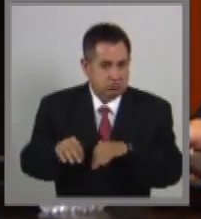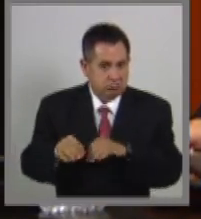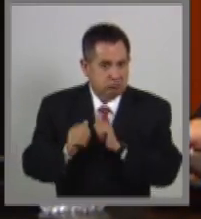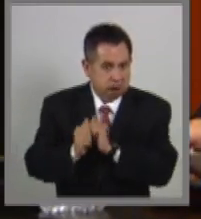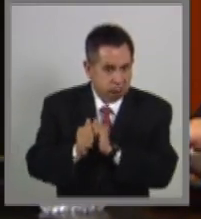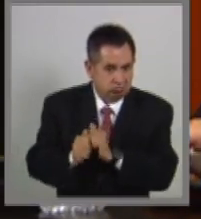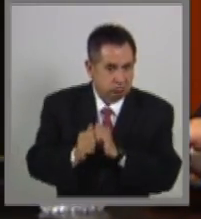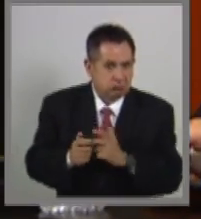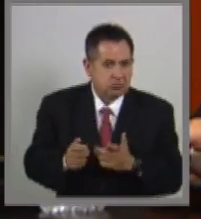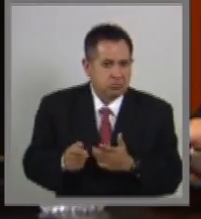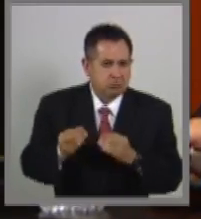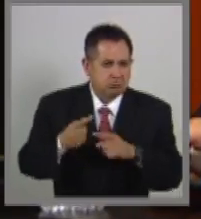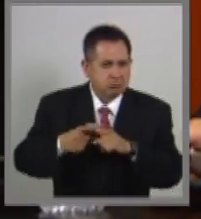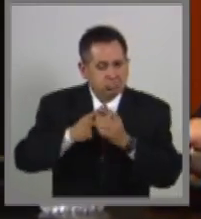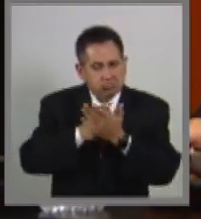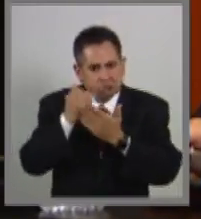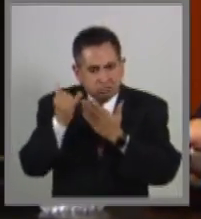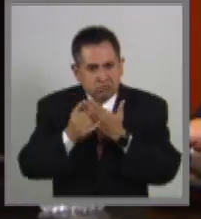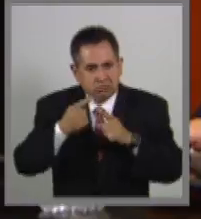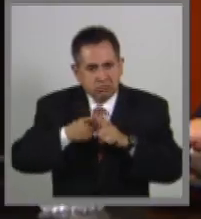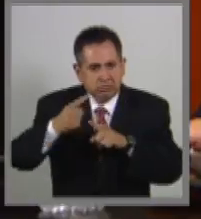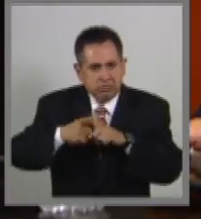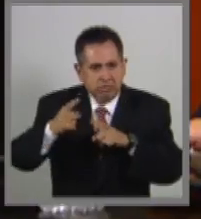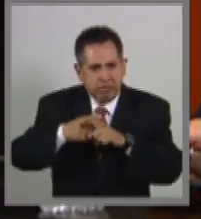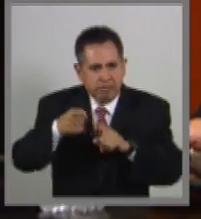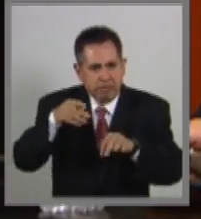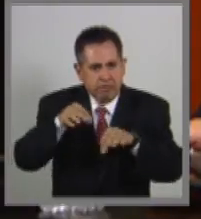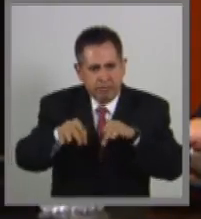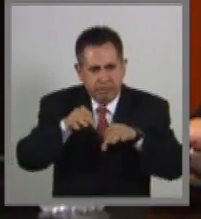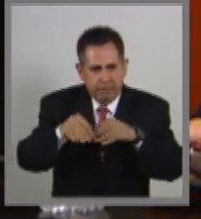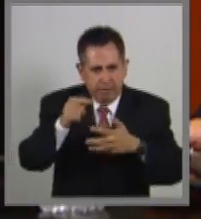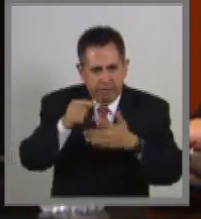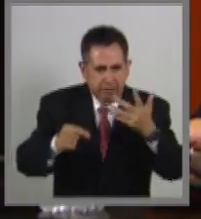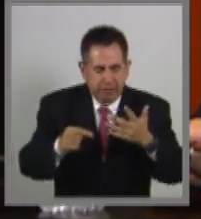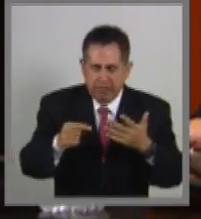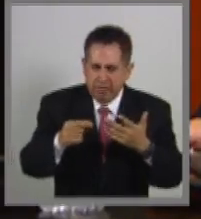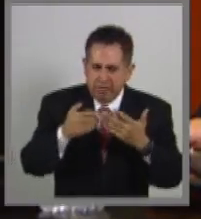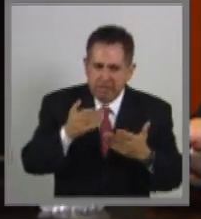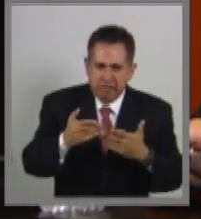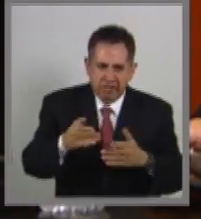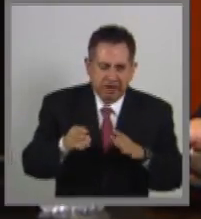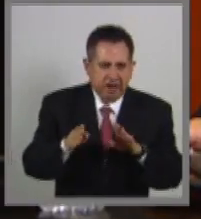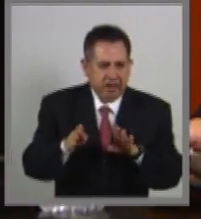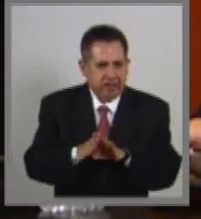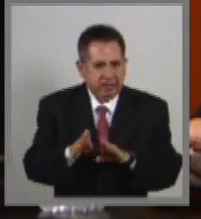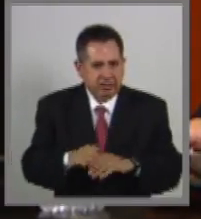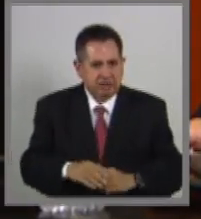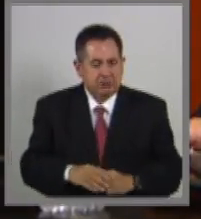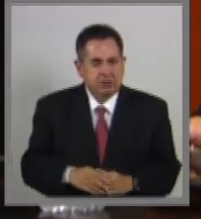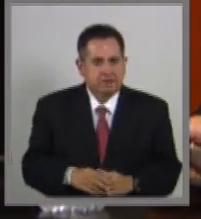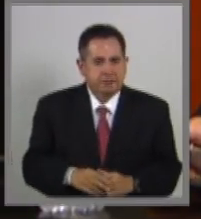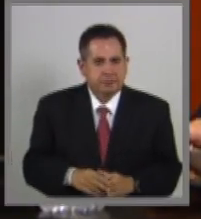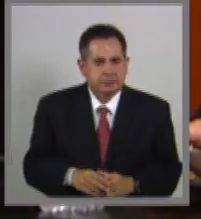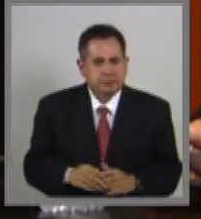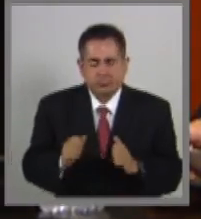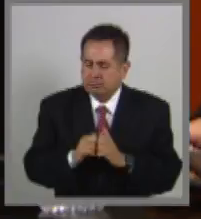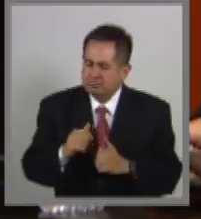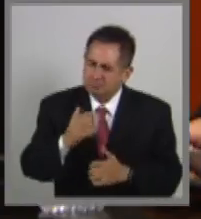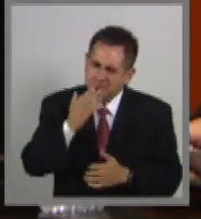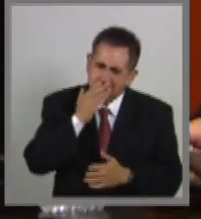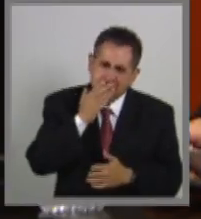realizando muchos proyectos y un trabajo, además, con una